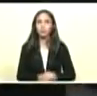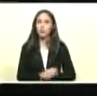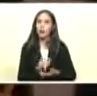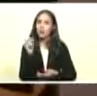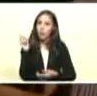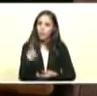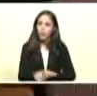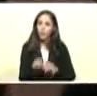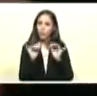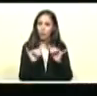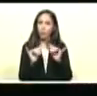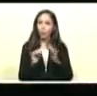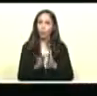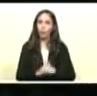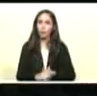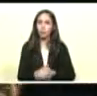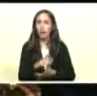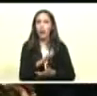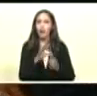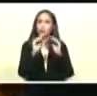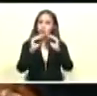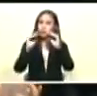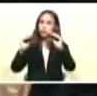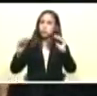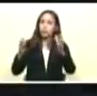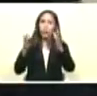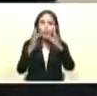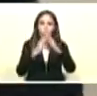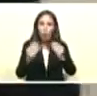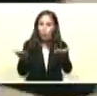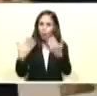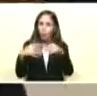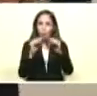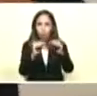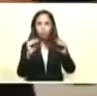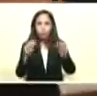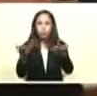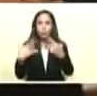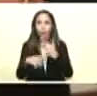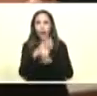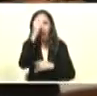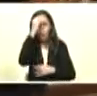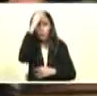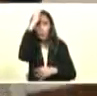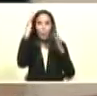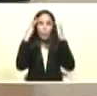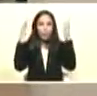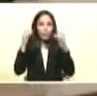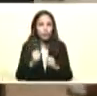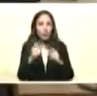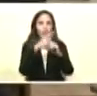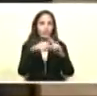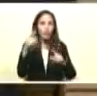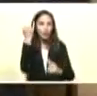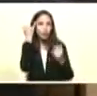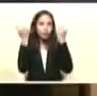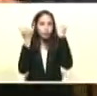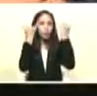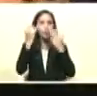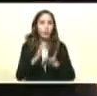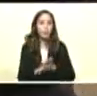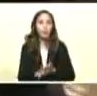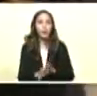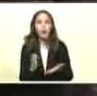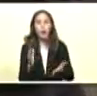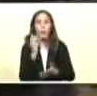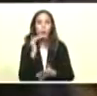presidente, hemos ido captando jóvenes desde el Plan Chamba Juvenil, especialistas, profesionales en distintas áreas. Uno de ellos lo que tiene que ver